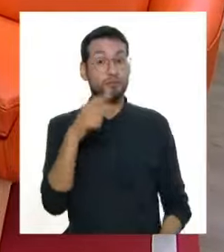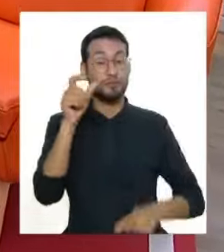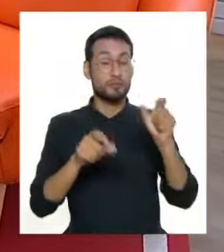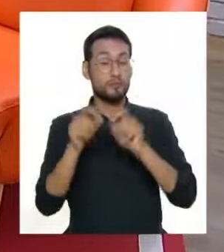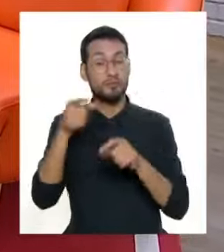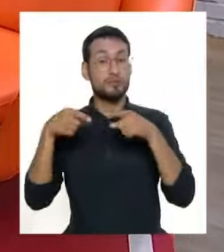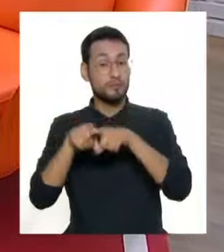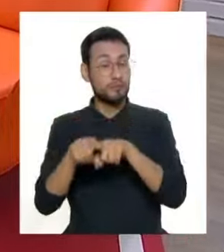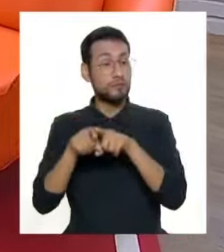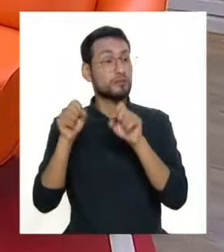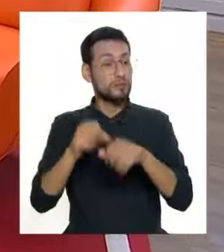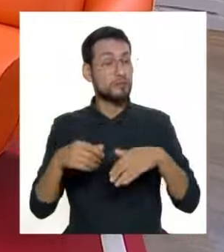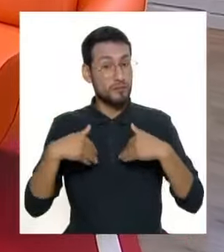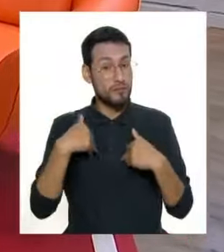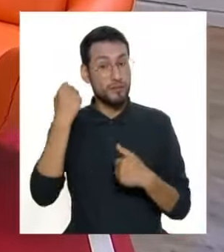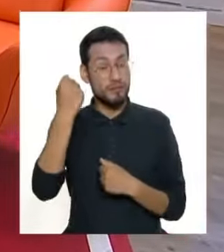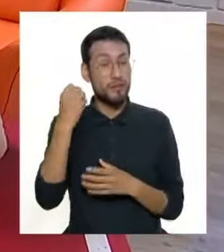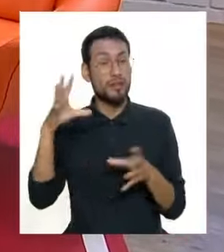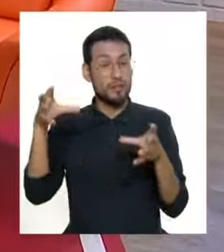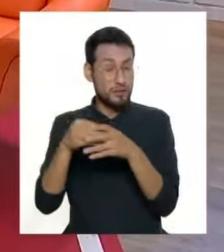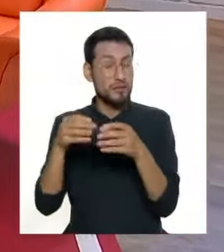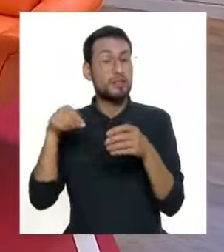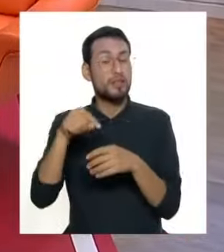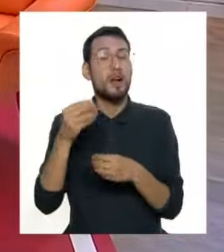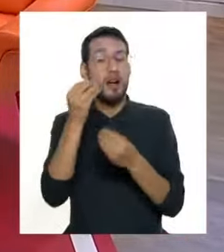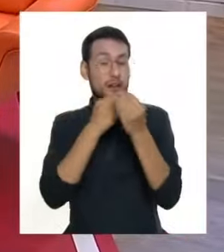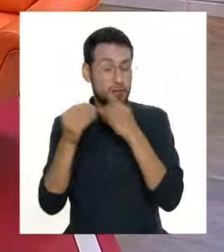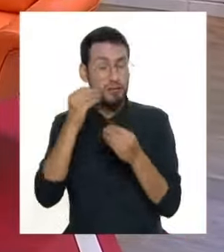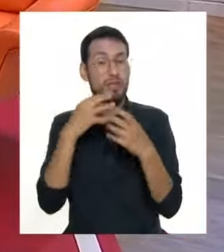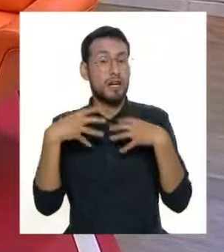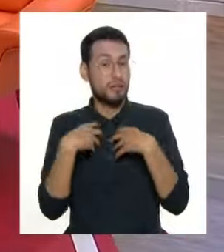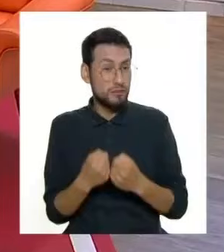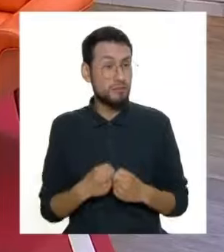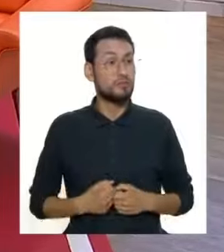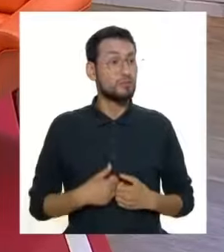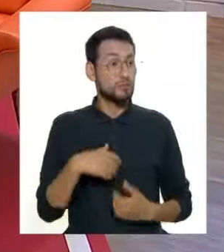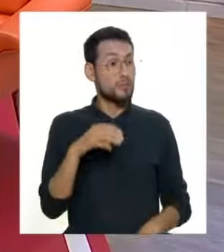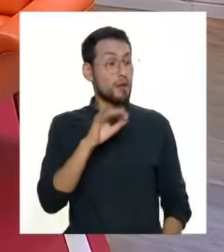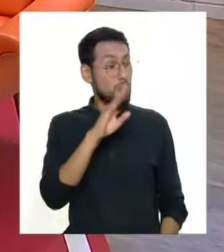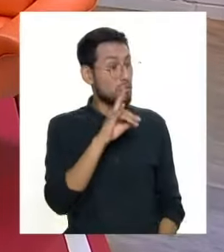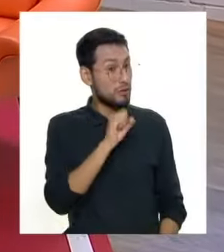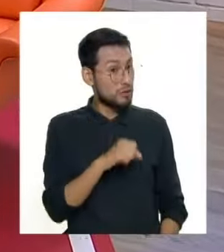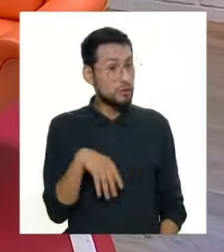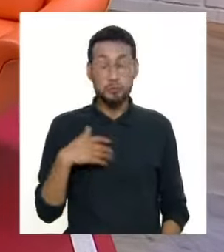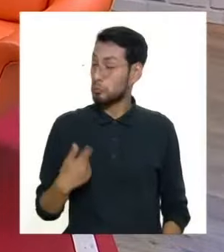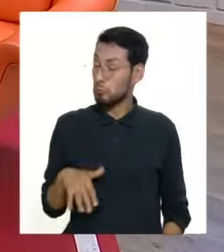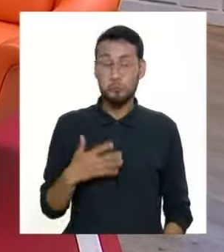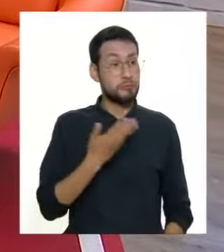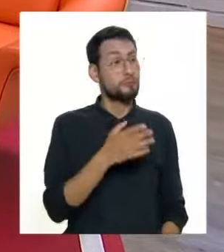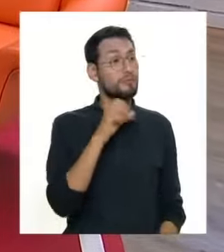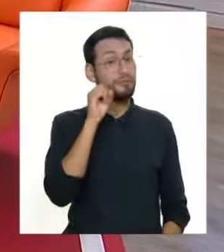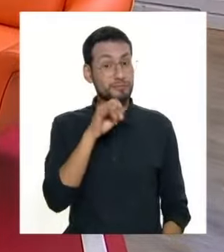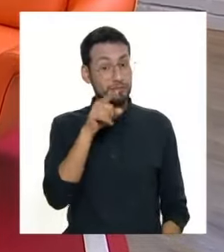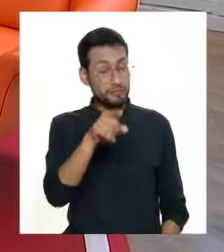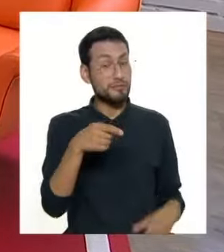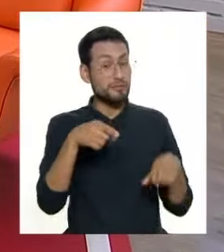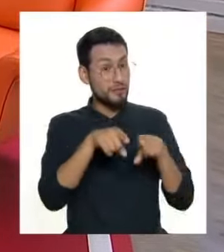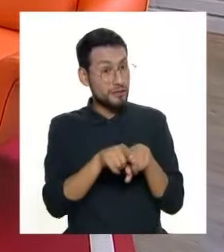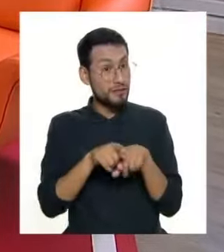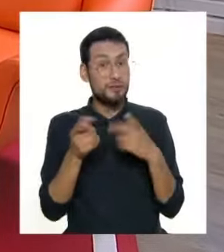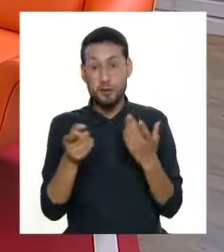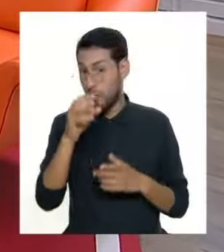de convivientes ya cuentan con derechos patrimoniales de alimentos, de salud y viudez? Así es, mi querida Uchi. Si tú eres conviviente